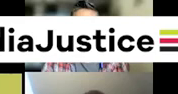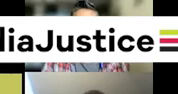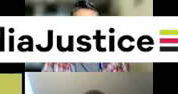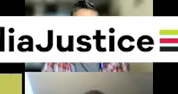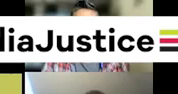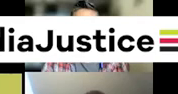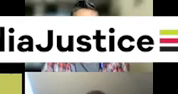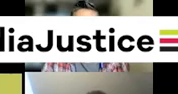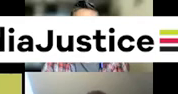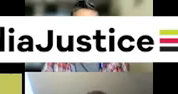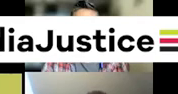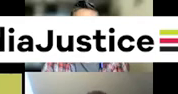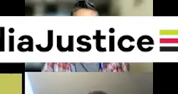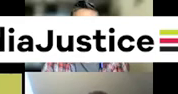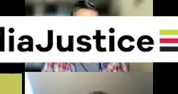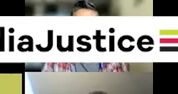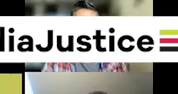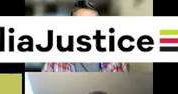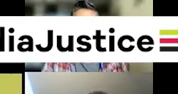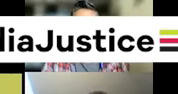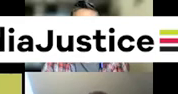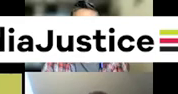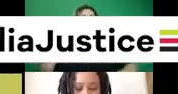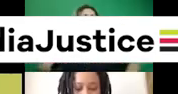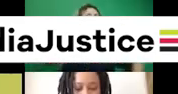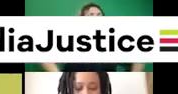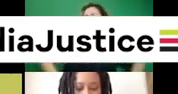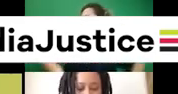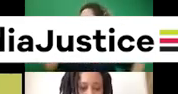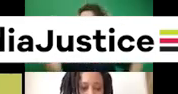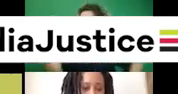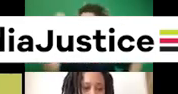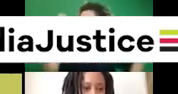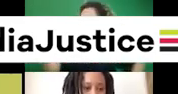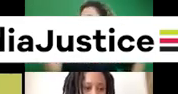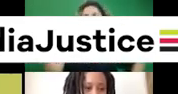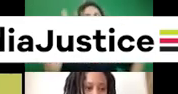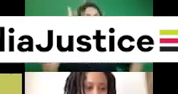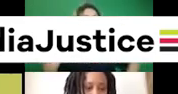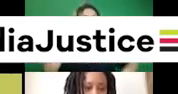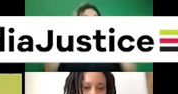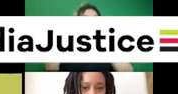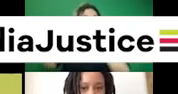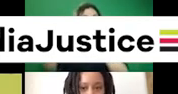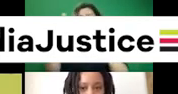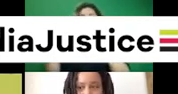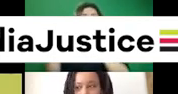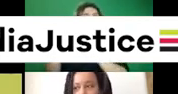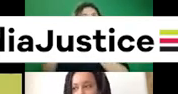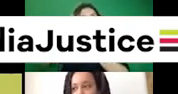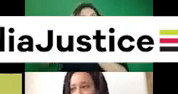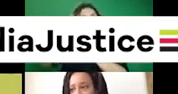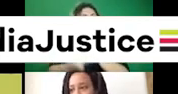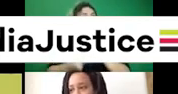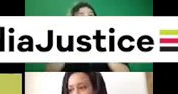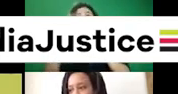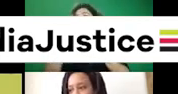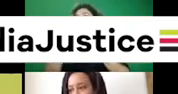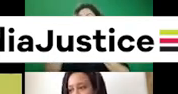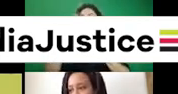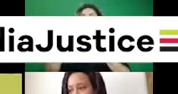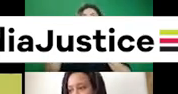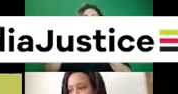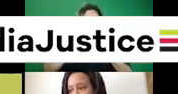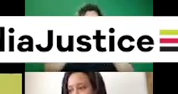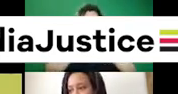saya wait am se presentó como trans muchas personas en mi familia empezaron a decir ay no ella